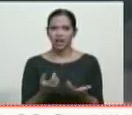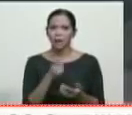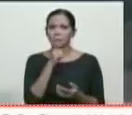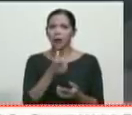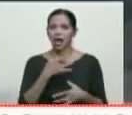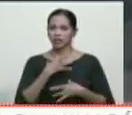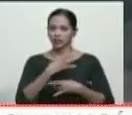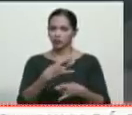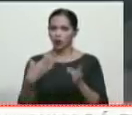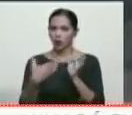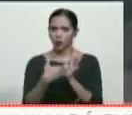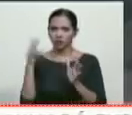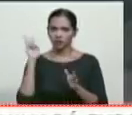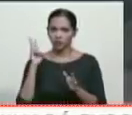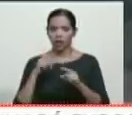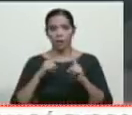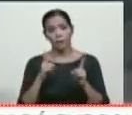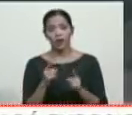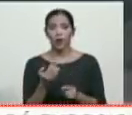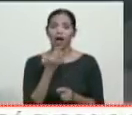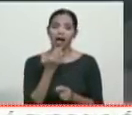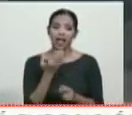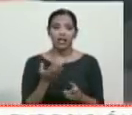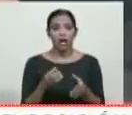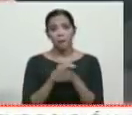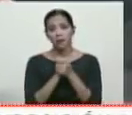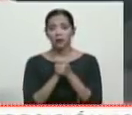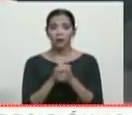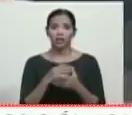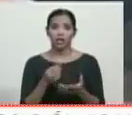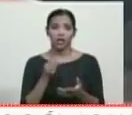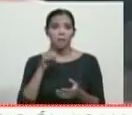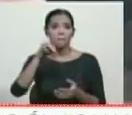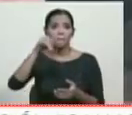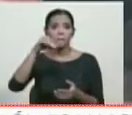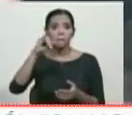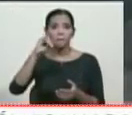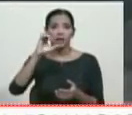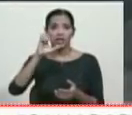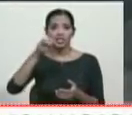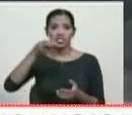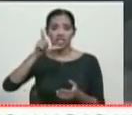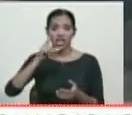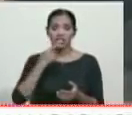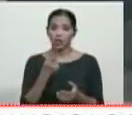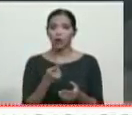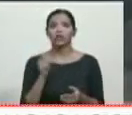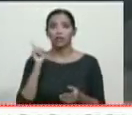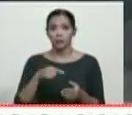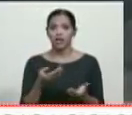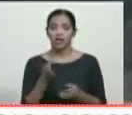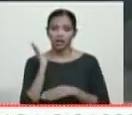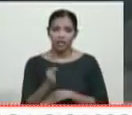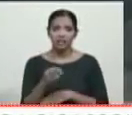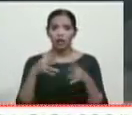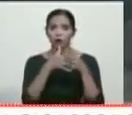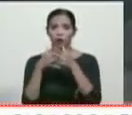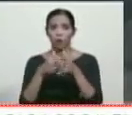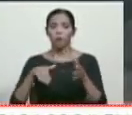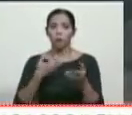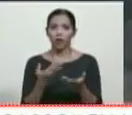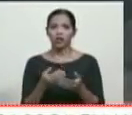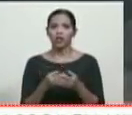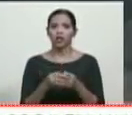país, pero alguien de repente partidario de Bachelet podría decir, bueno, pero ya va, Michelle también dijo que las sanciones de Estados Unidos podrían agravar la situación de